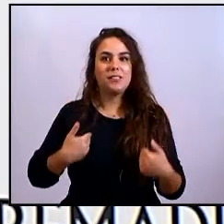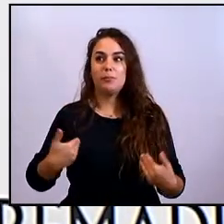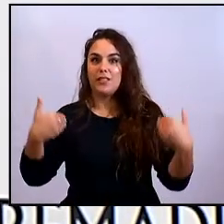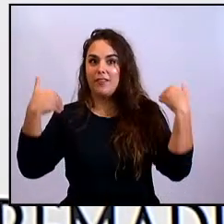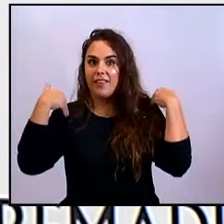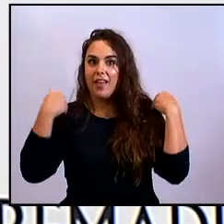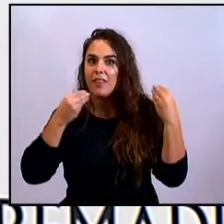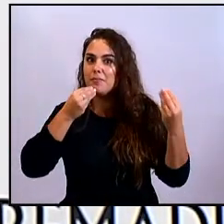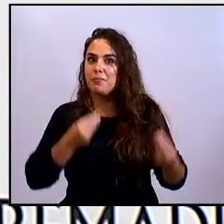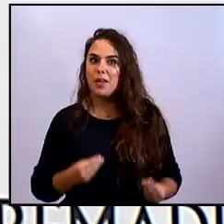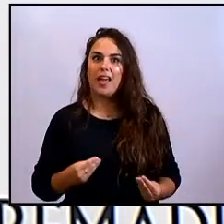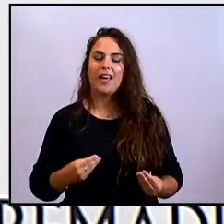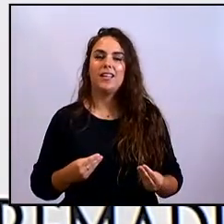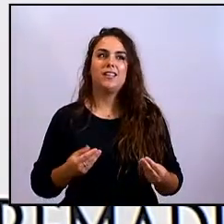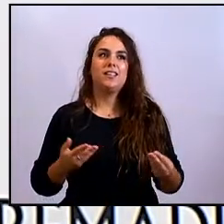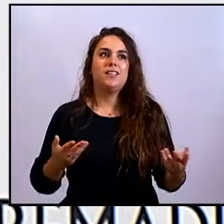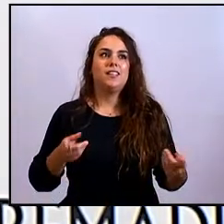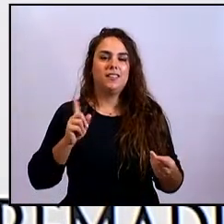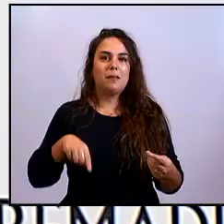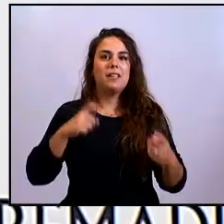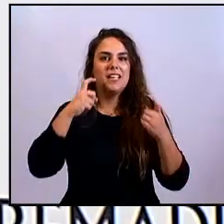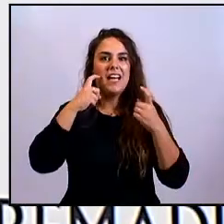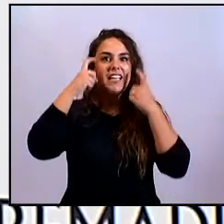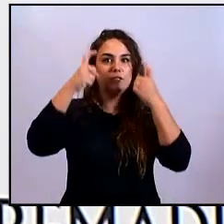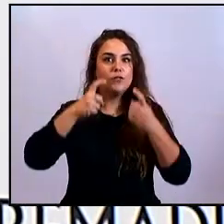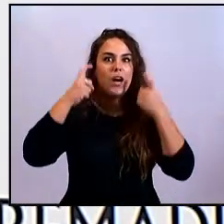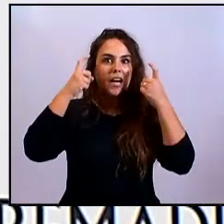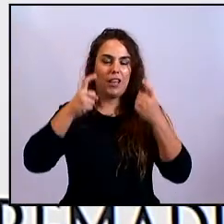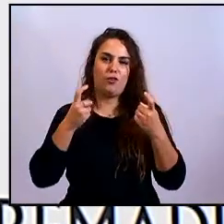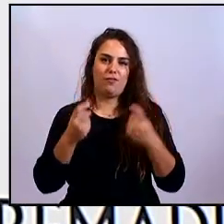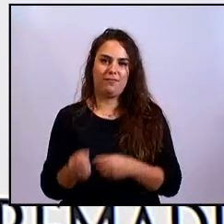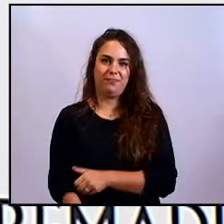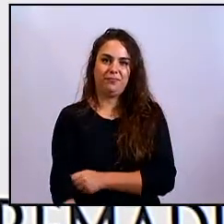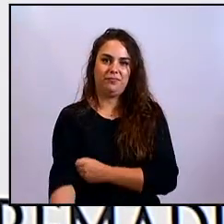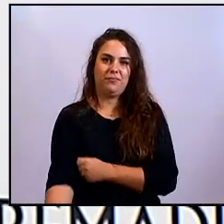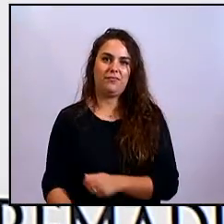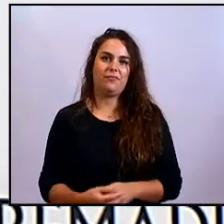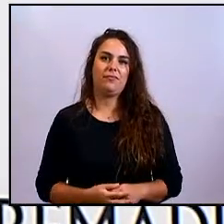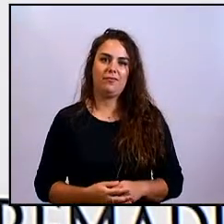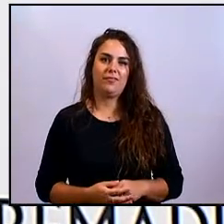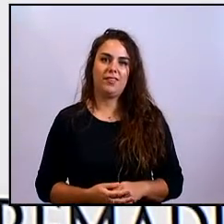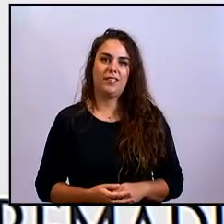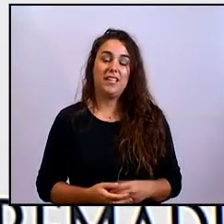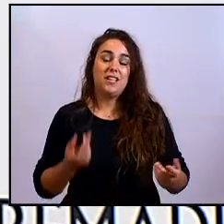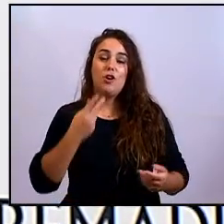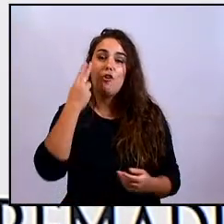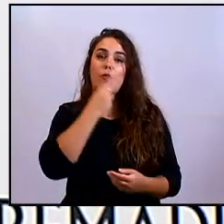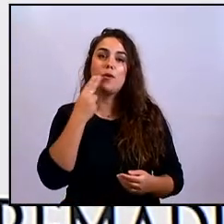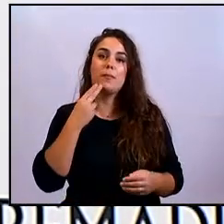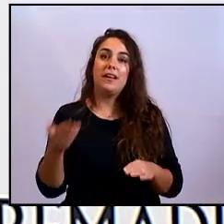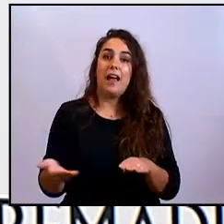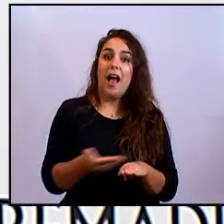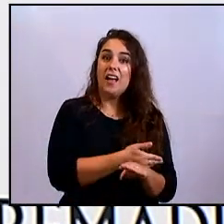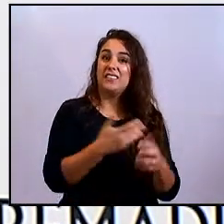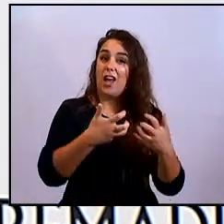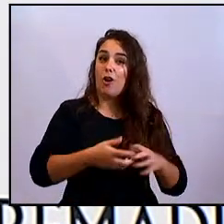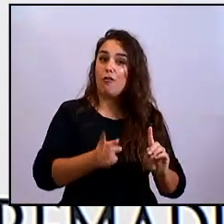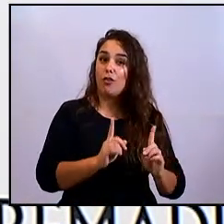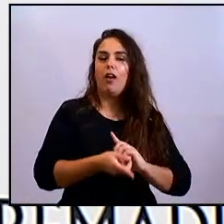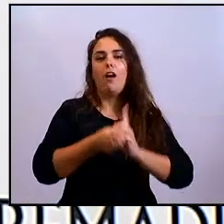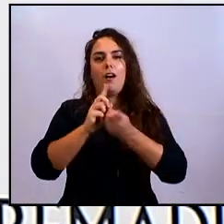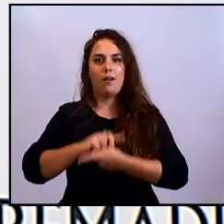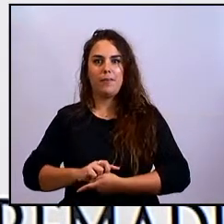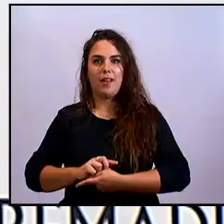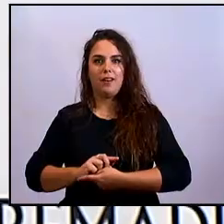responsabilidad y con aún más esfuerzo si cabe. Nos comprometimos a cambiar todo aquello que no funcionaba y a iniciar un